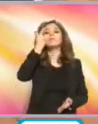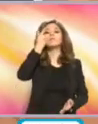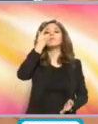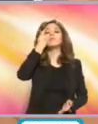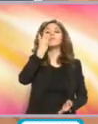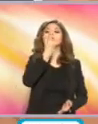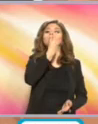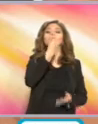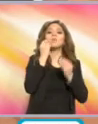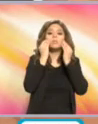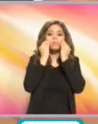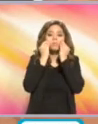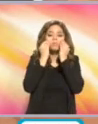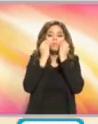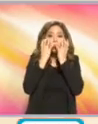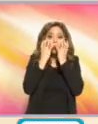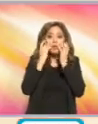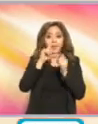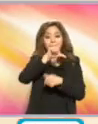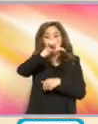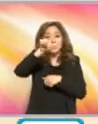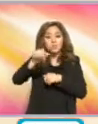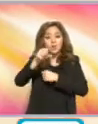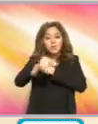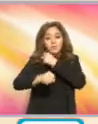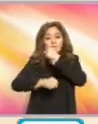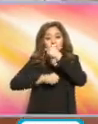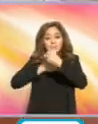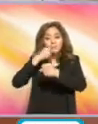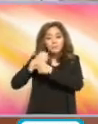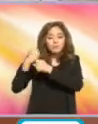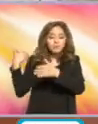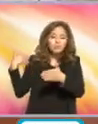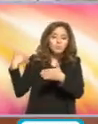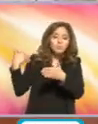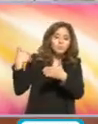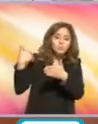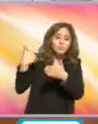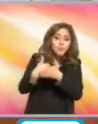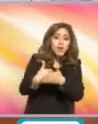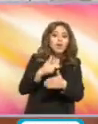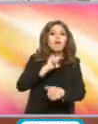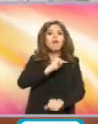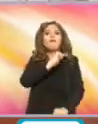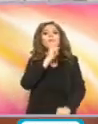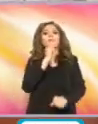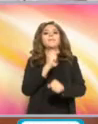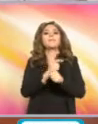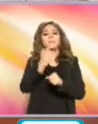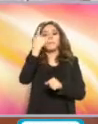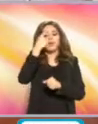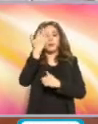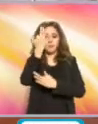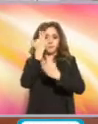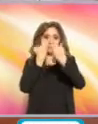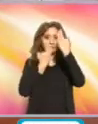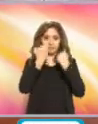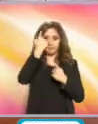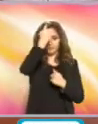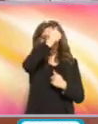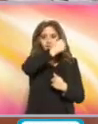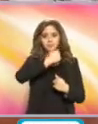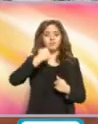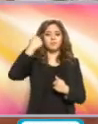aumentar volumen. Entonces, con el paso del tiempo, esta técnica nos sirvió para fines estéticos, para mejorar